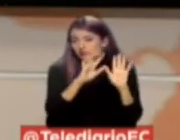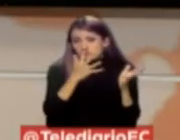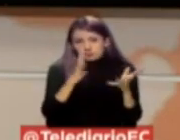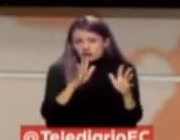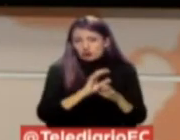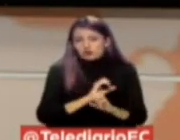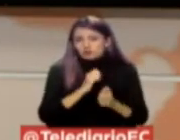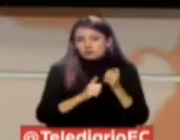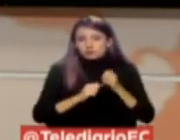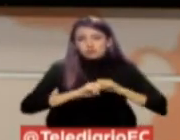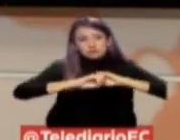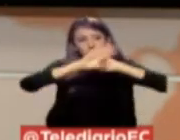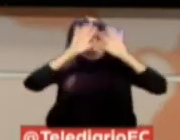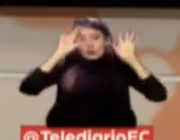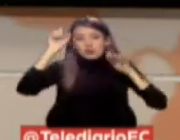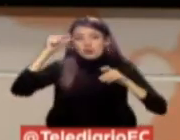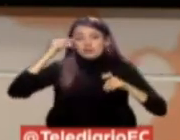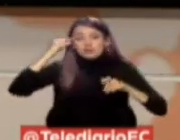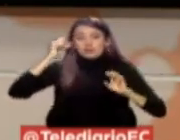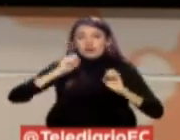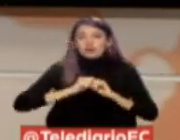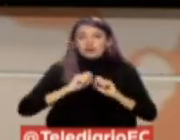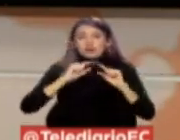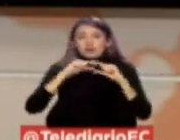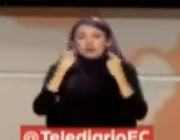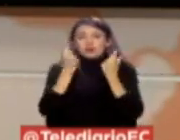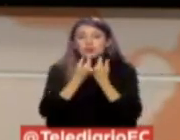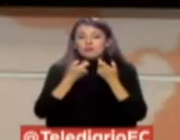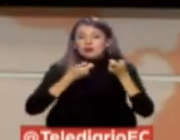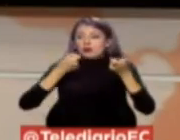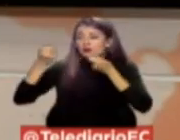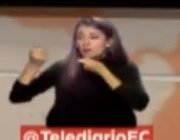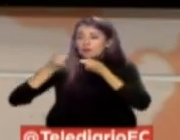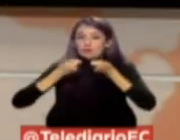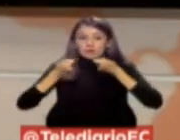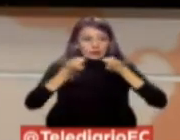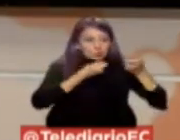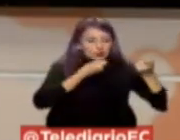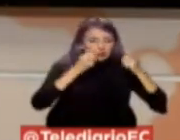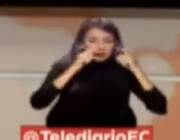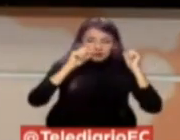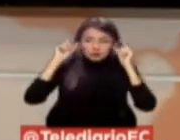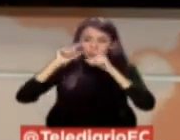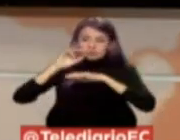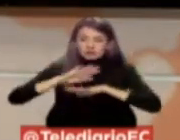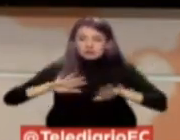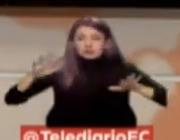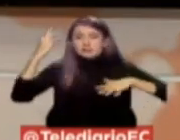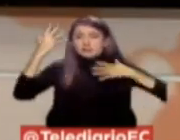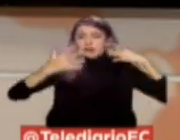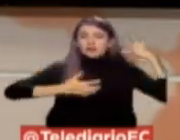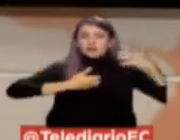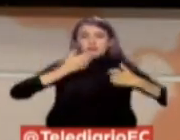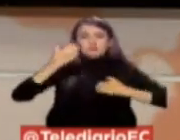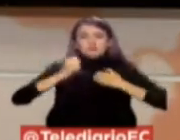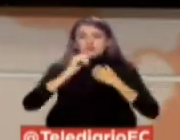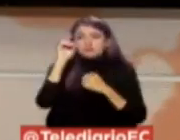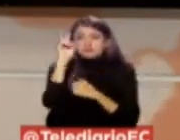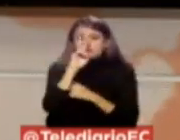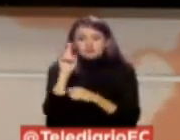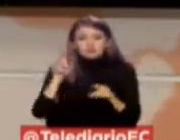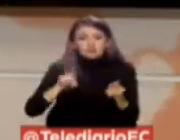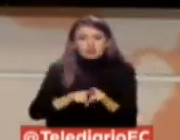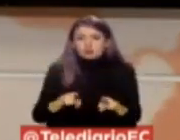es: van a haber brigadas para revisar que no haya empleadores abusivos que aprovechen esa situación de desesperación de los venezolanos que hoy viven la